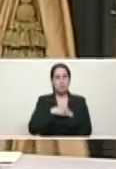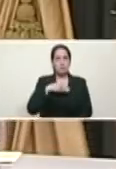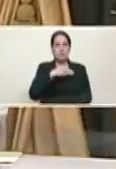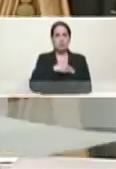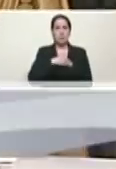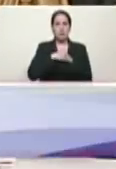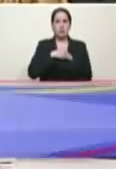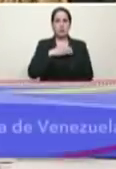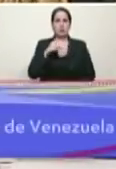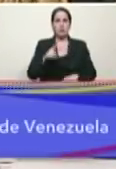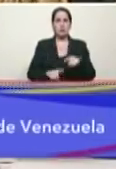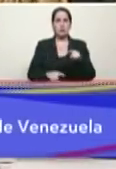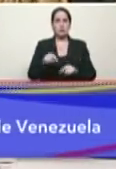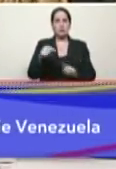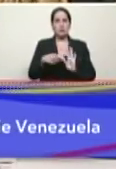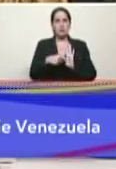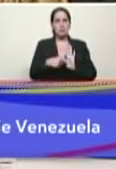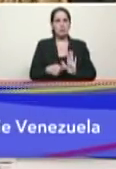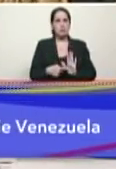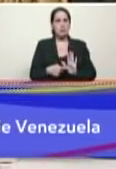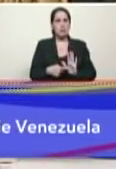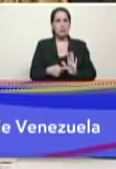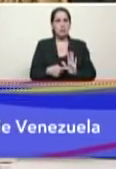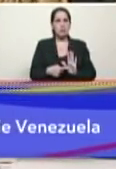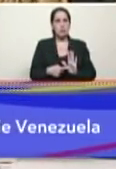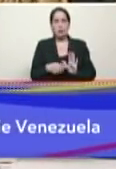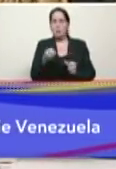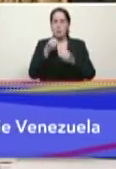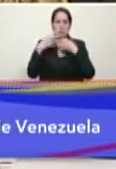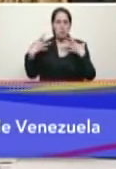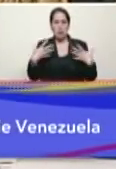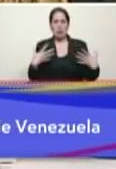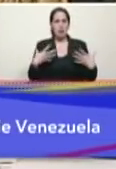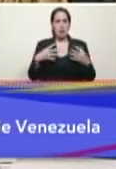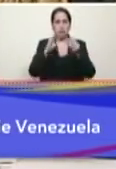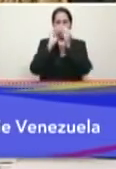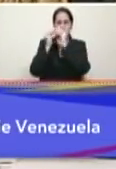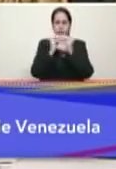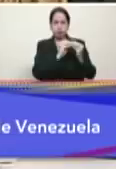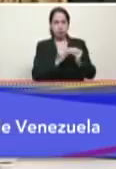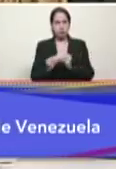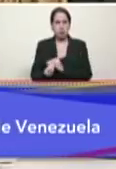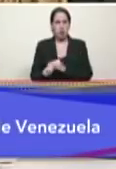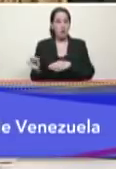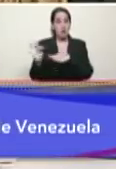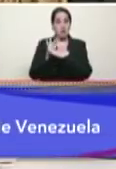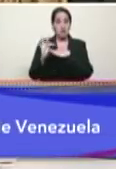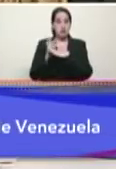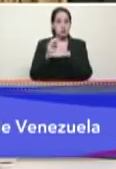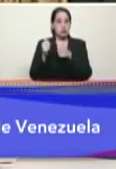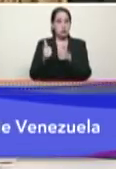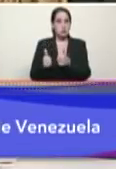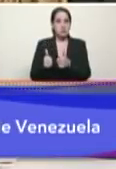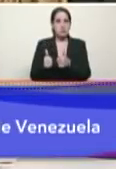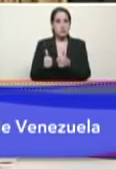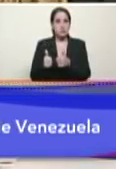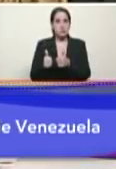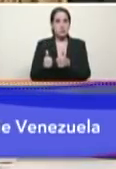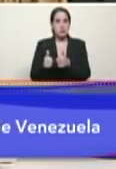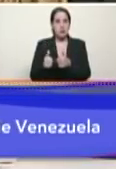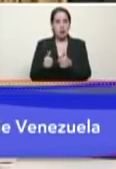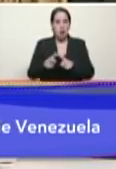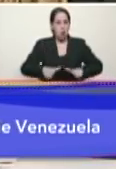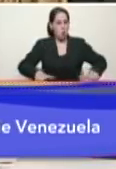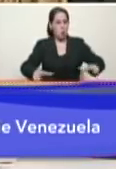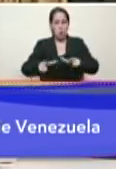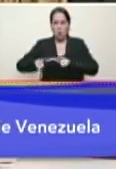importante para la belleza, la estética, la funcionabilidad de ciudades y pueblos